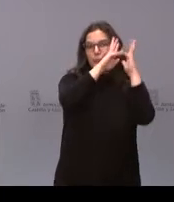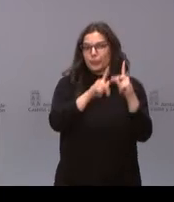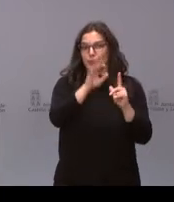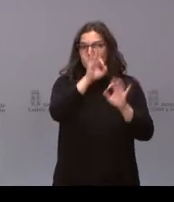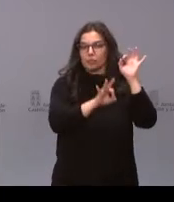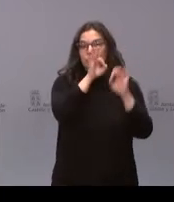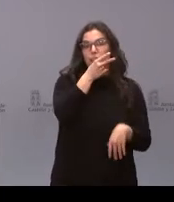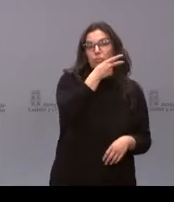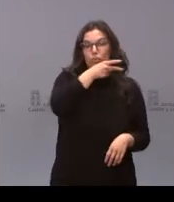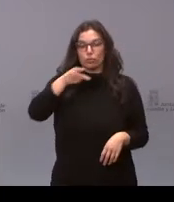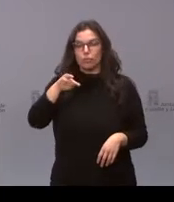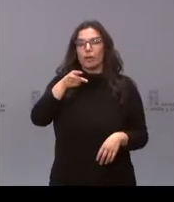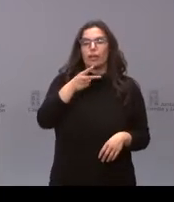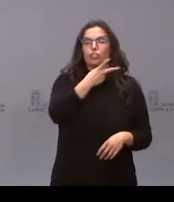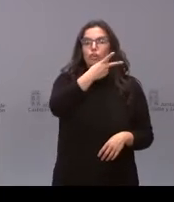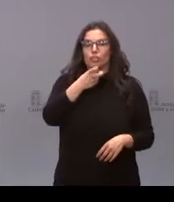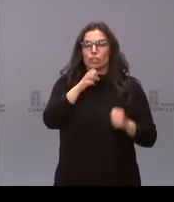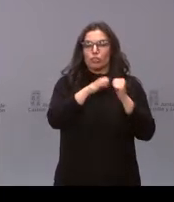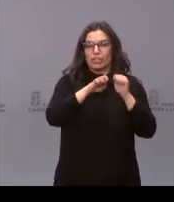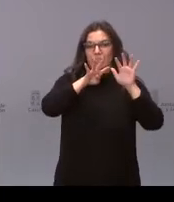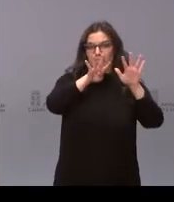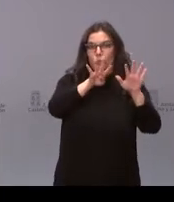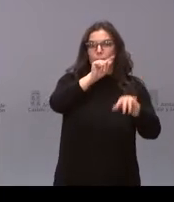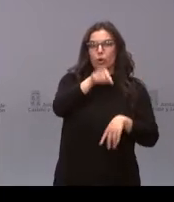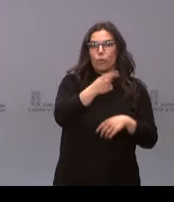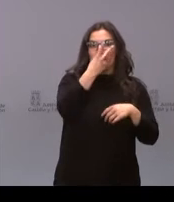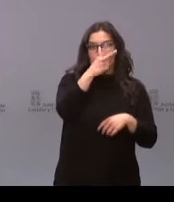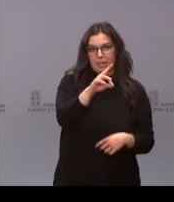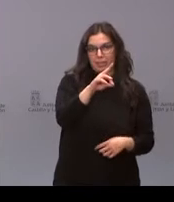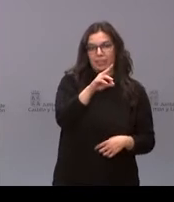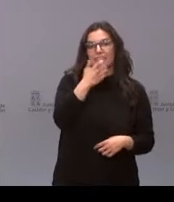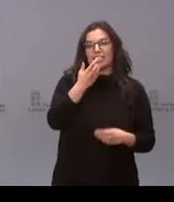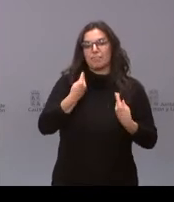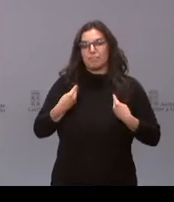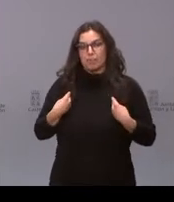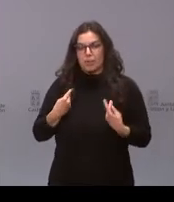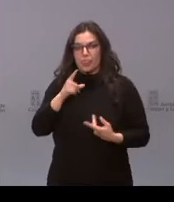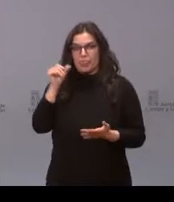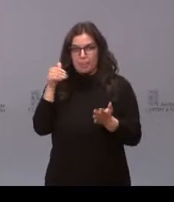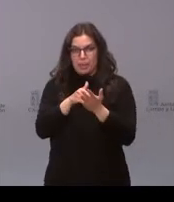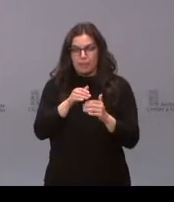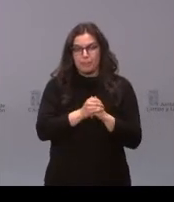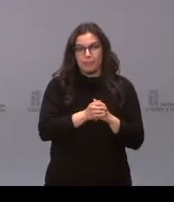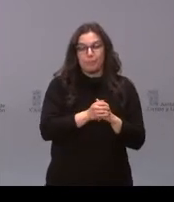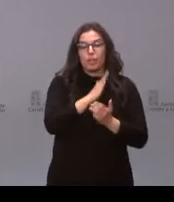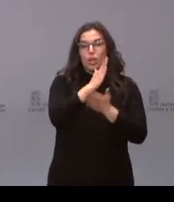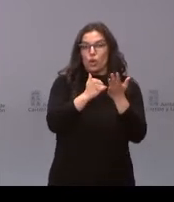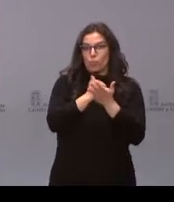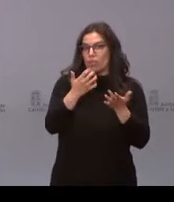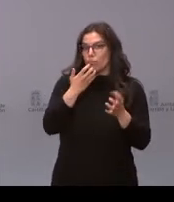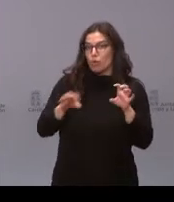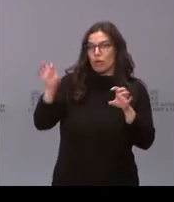a 14 días de 229 como 20 casos por 100.000 habitantes comunidades como el país vasco